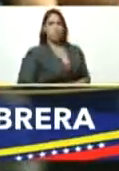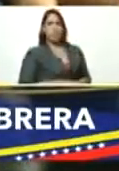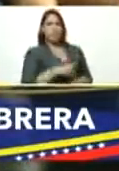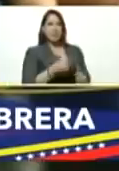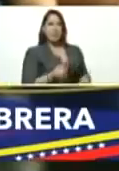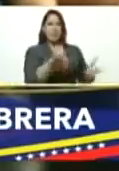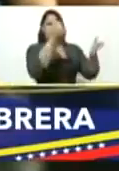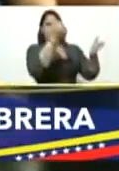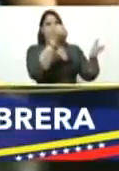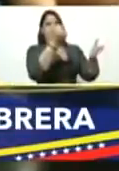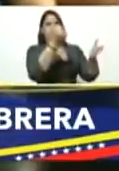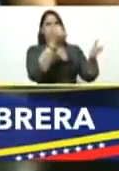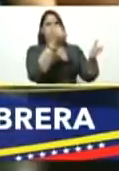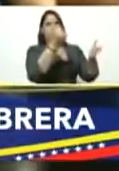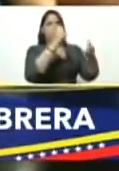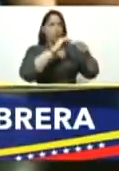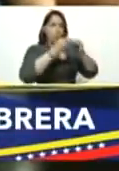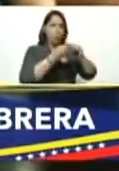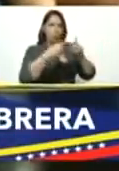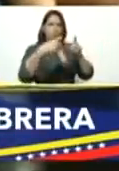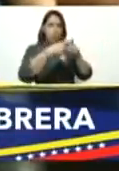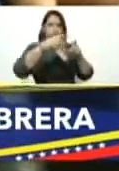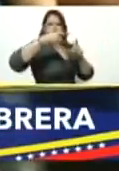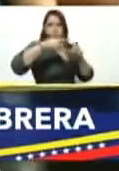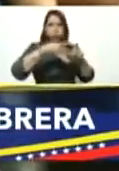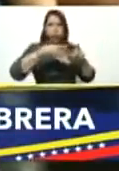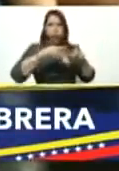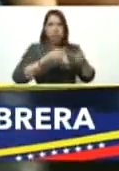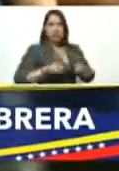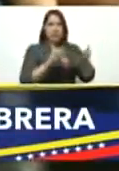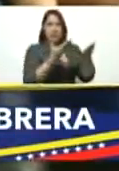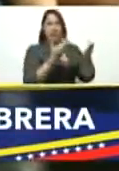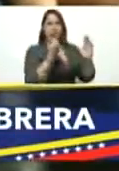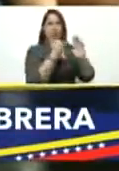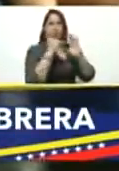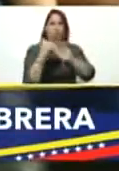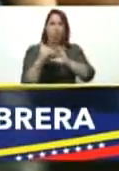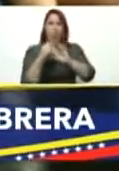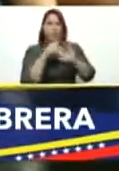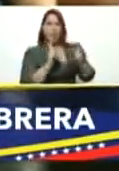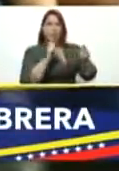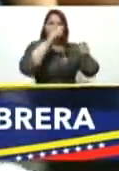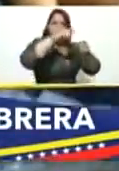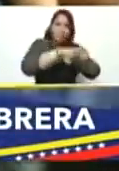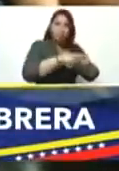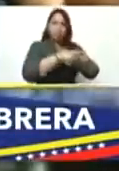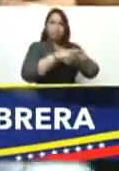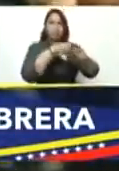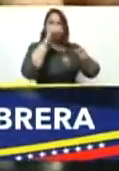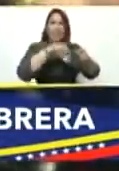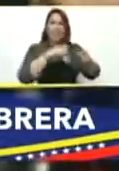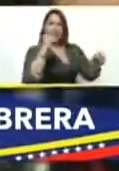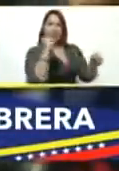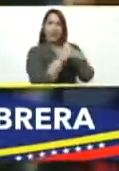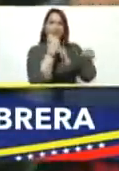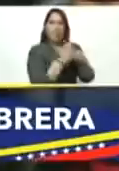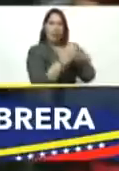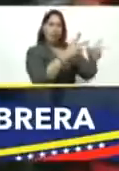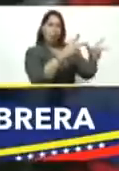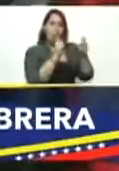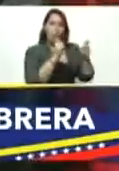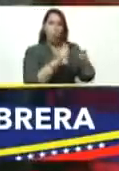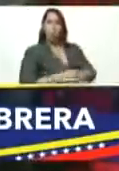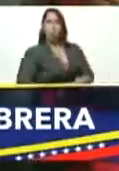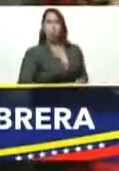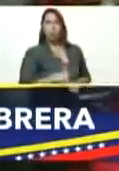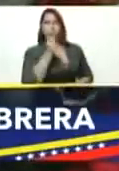es que a través el alcalde de la patria será sea parte del salario de los trabajadores y